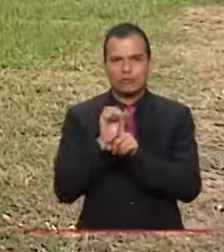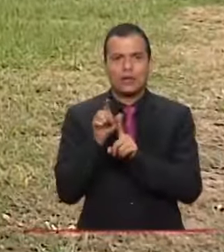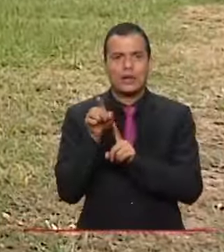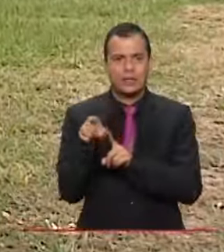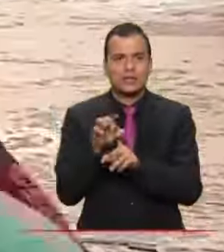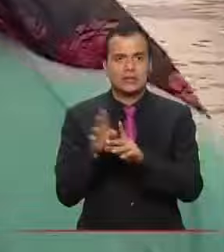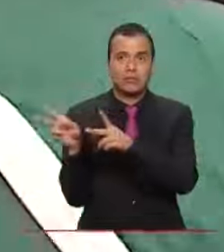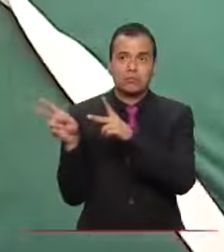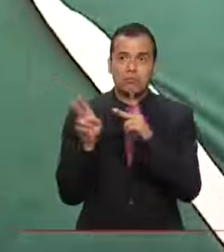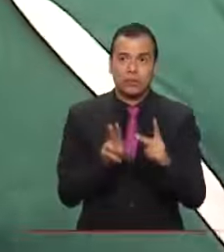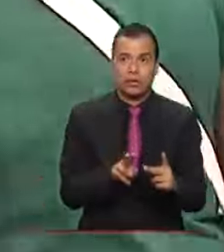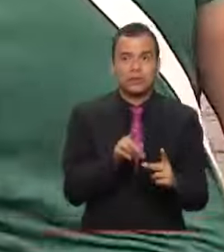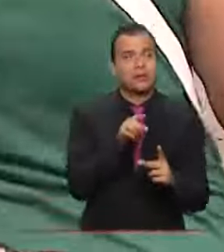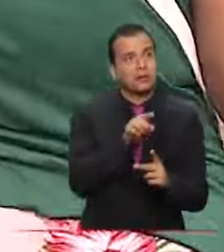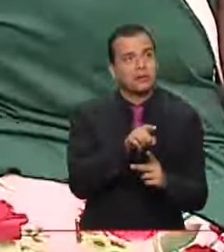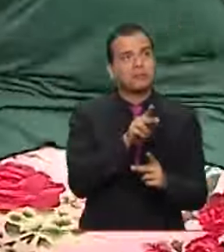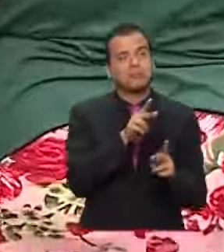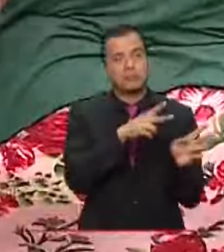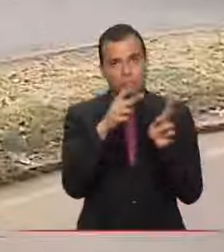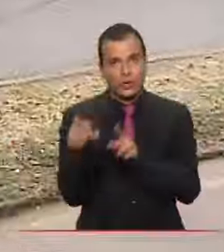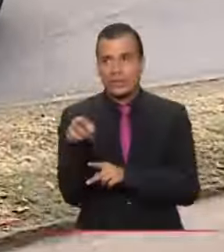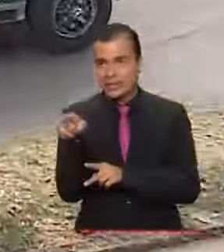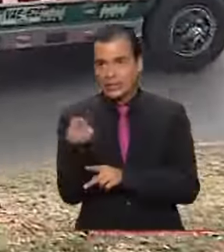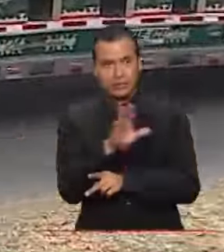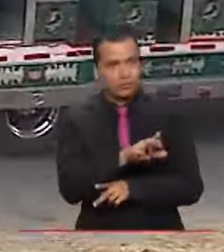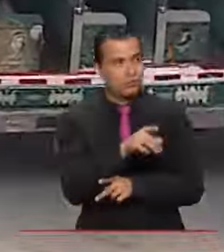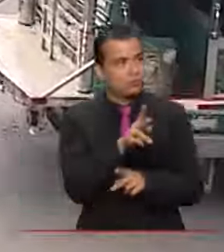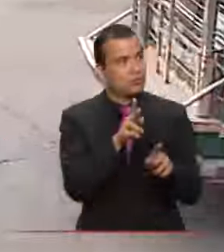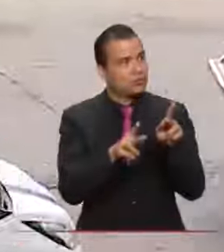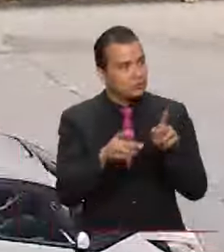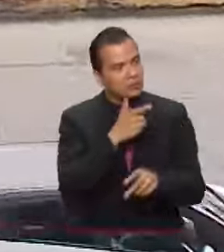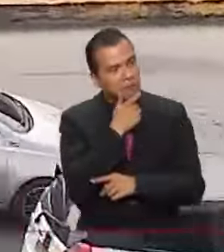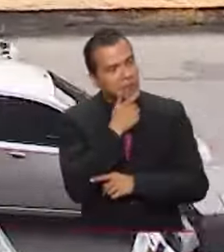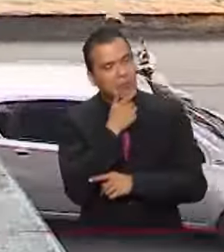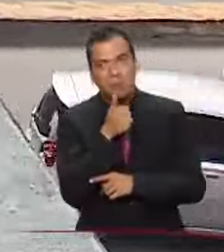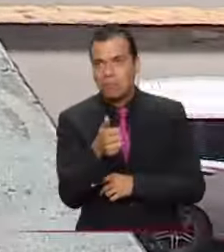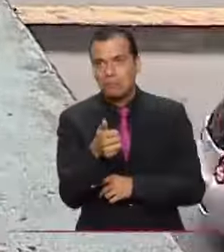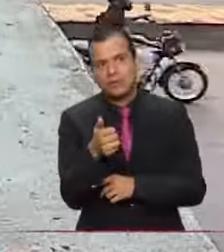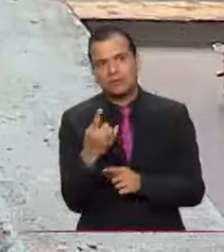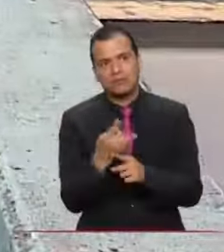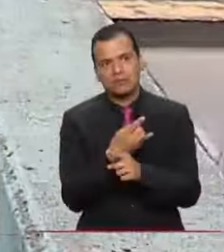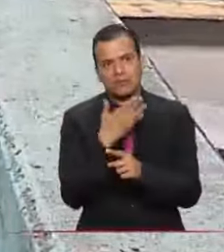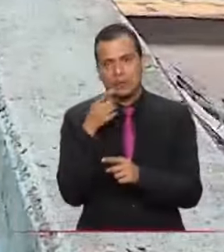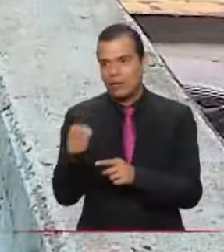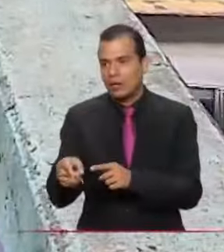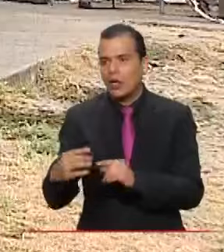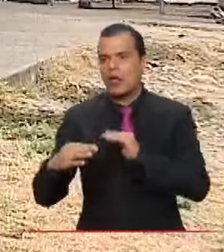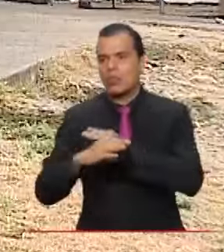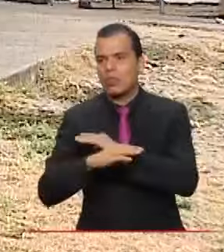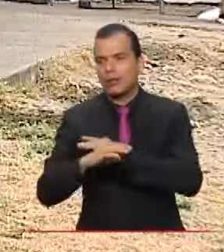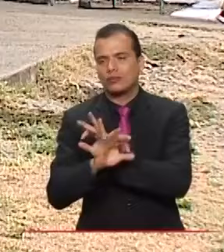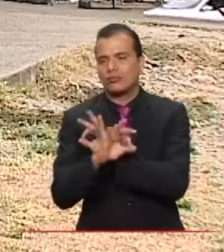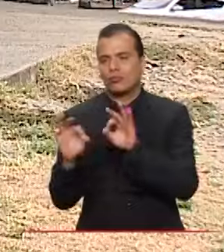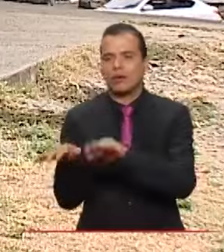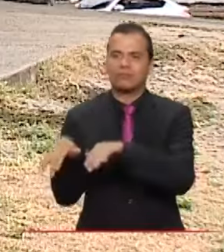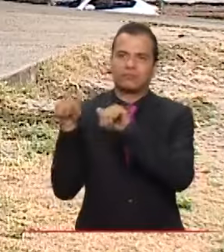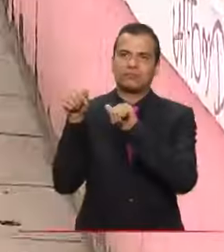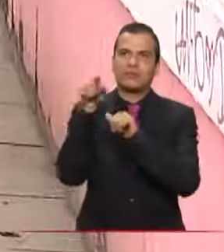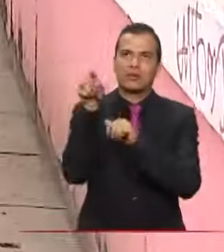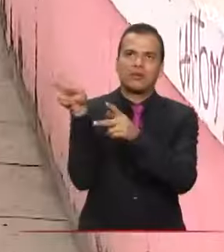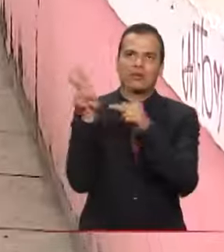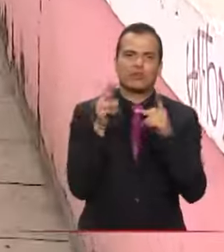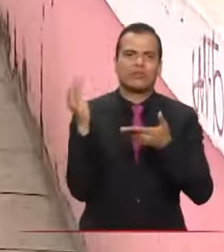muchos han vuelto a retomar su paso por el puente y evitarse el riesgo de correr entre los vehículos para llegar al otro lado, porque